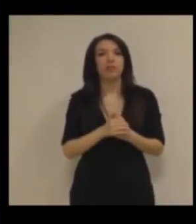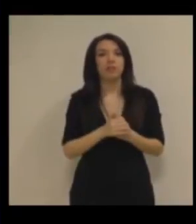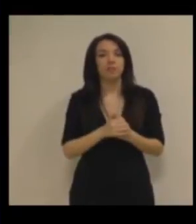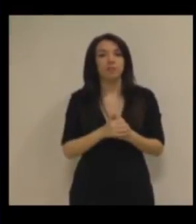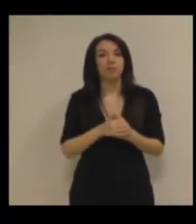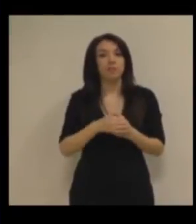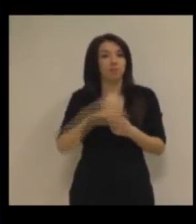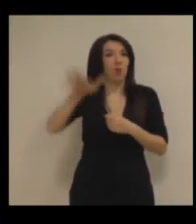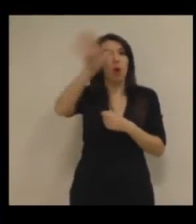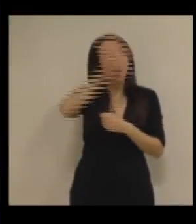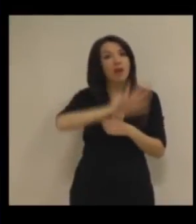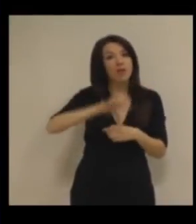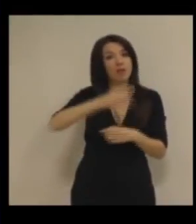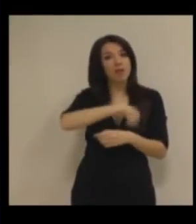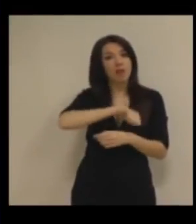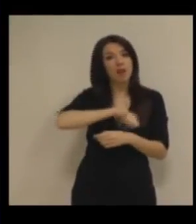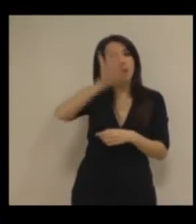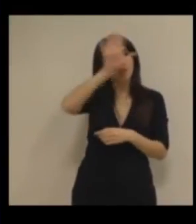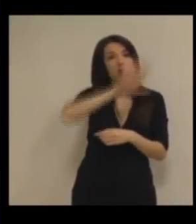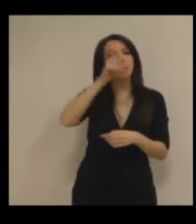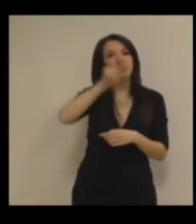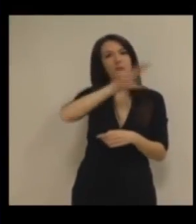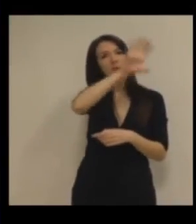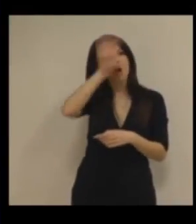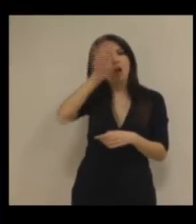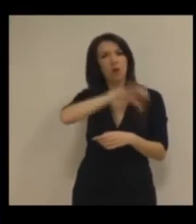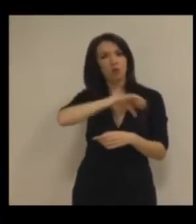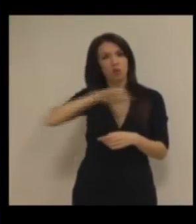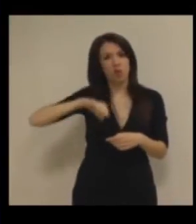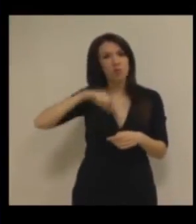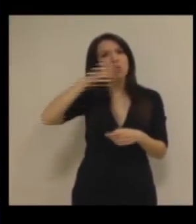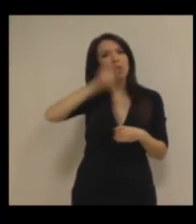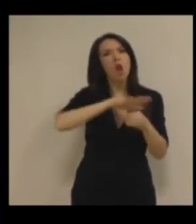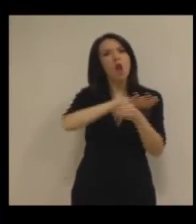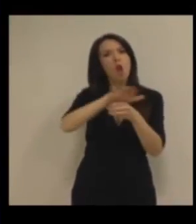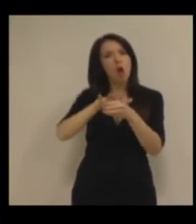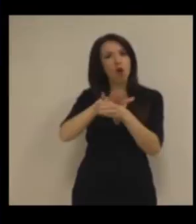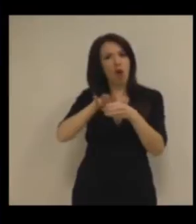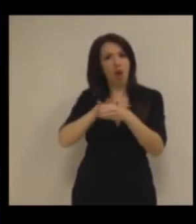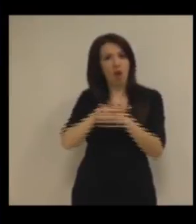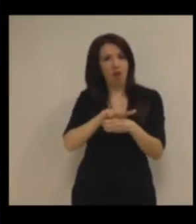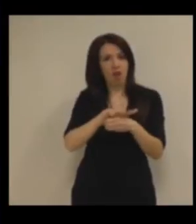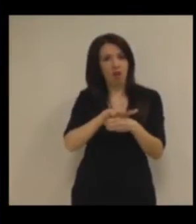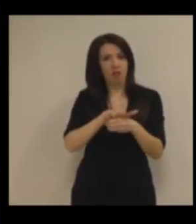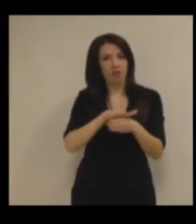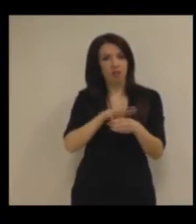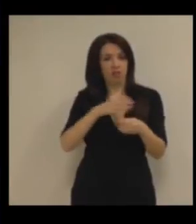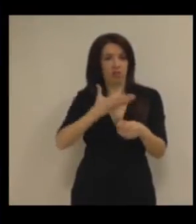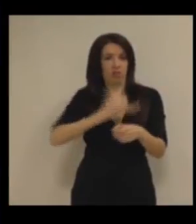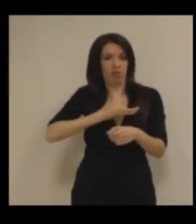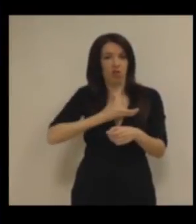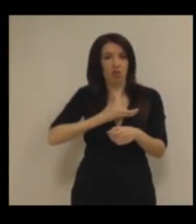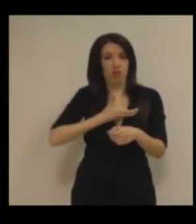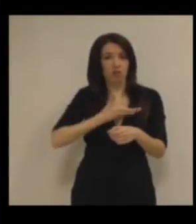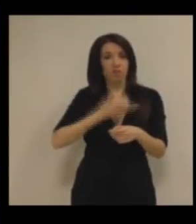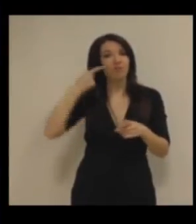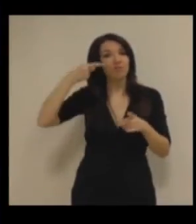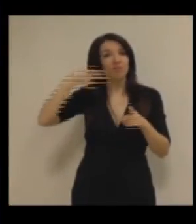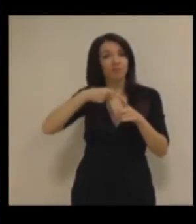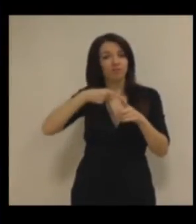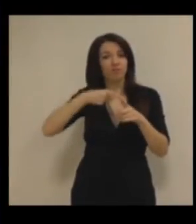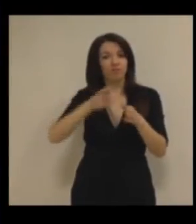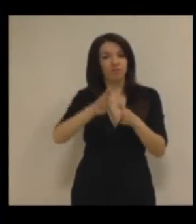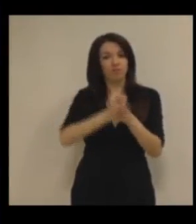tanto de nivel nacional como de nivel autonómico y de nivel local, con el fin de promover